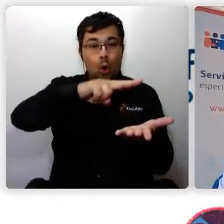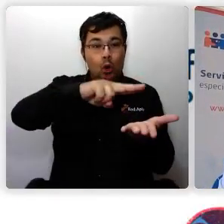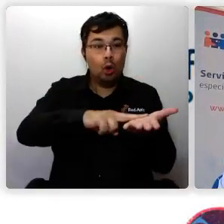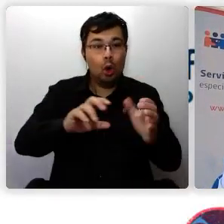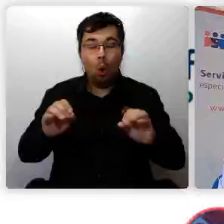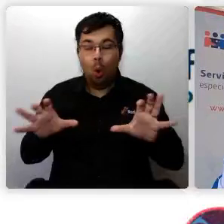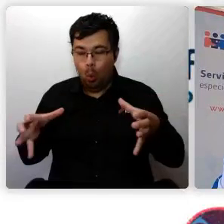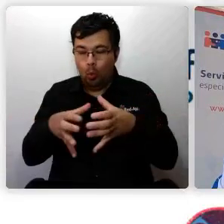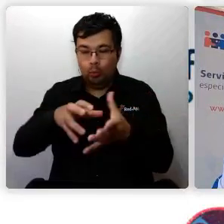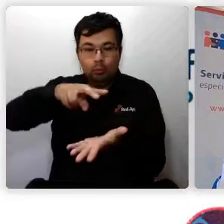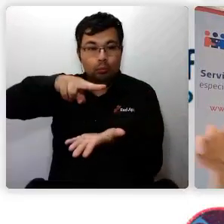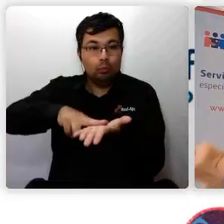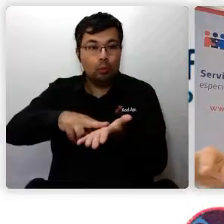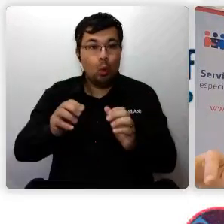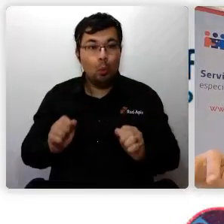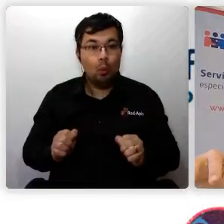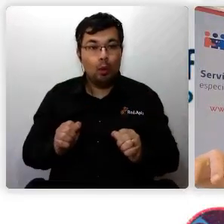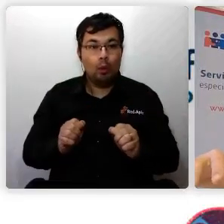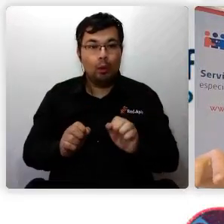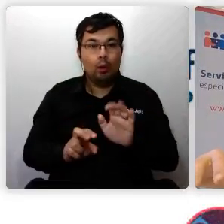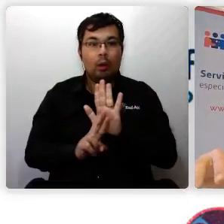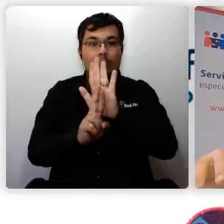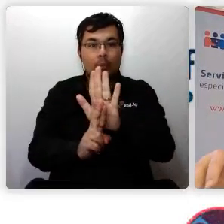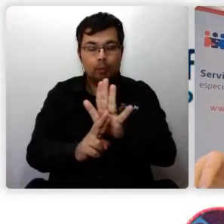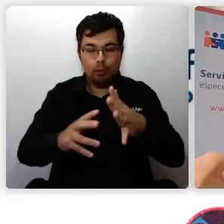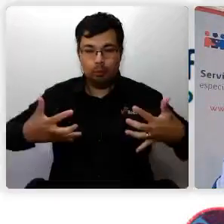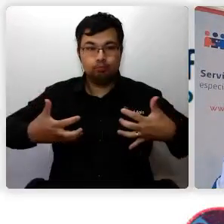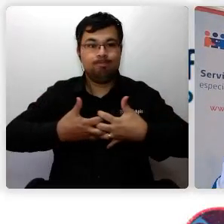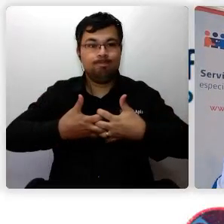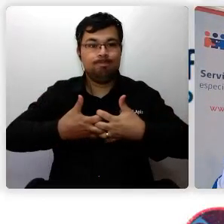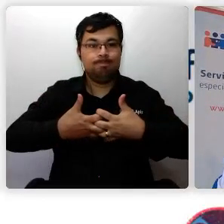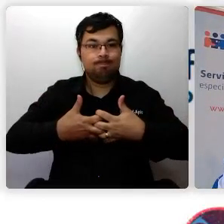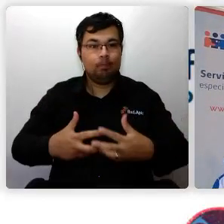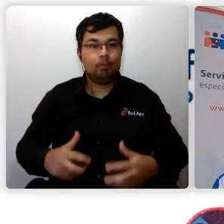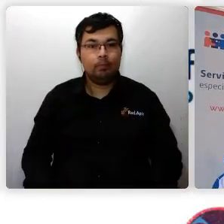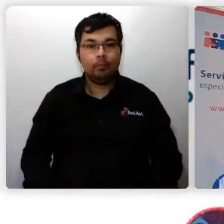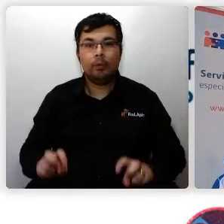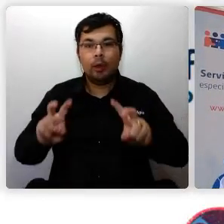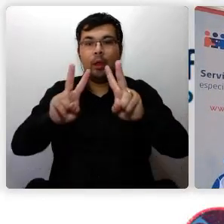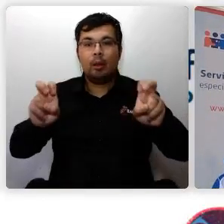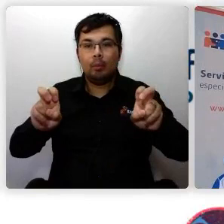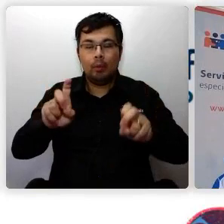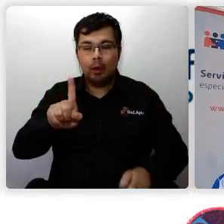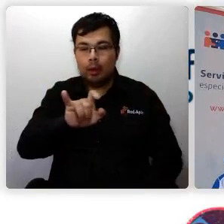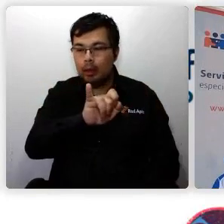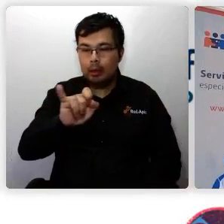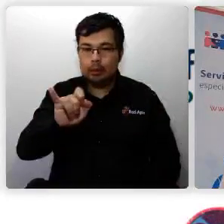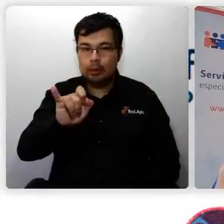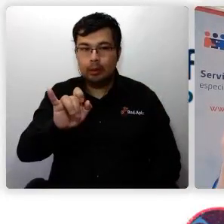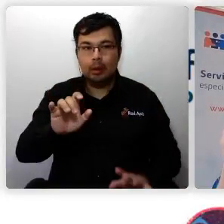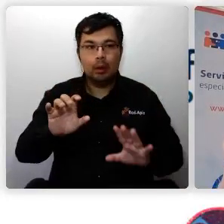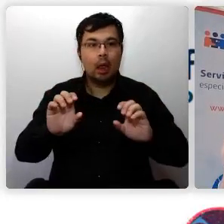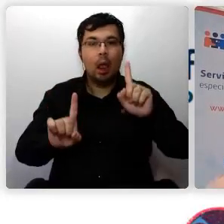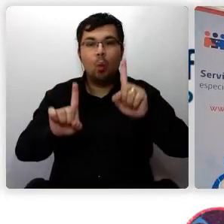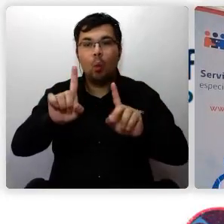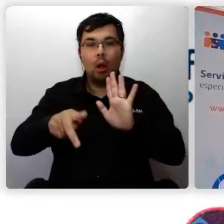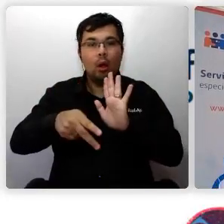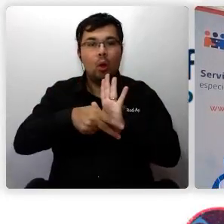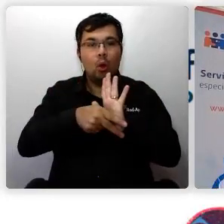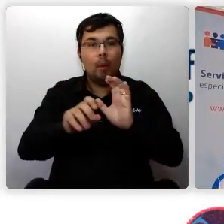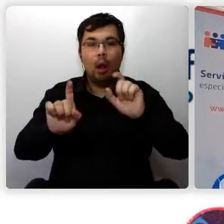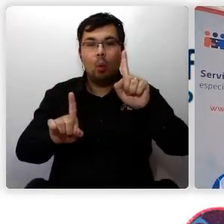representar una asociación gremial. E impuesto interno frente a alguna norma, alguna circular, alguna